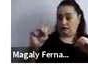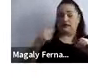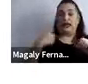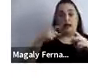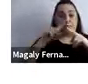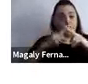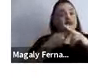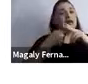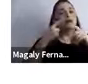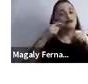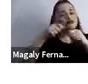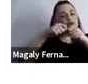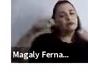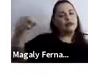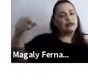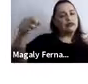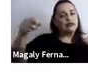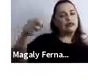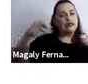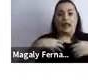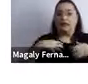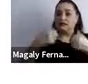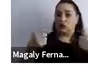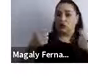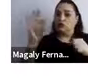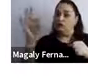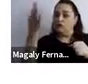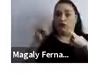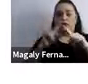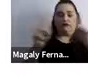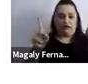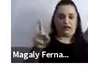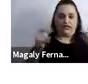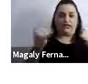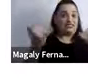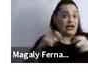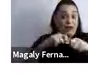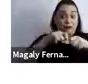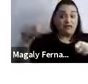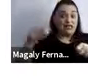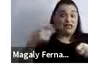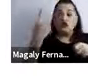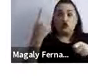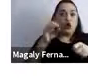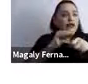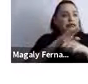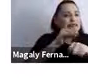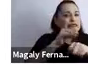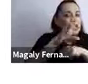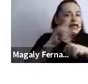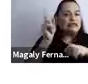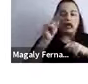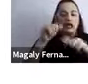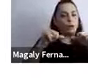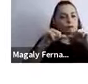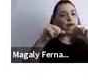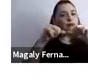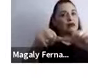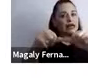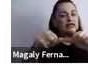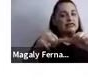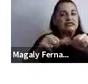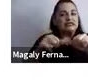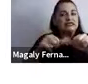a medir la salud de manera diferente. Ya no se mide solo en incidencia, en prevalencia, en tasas